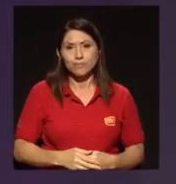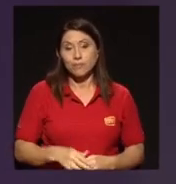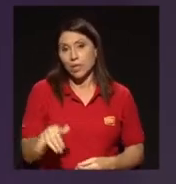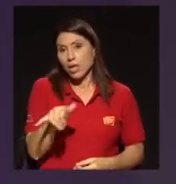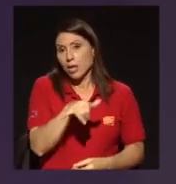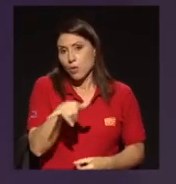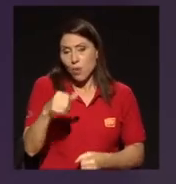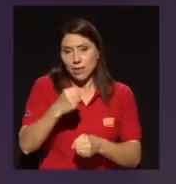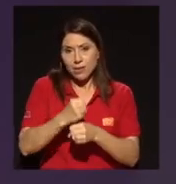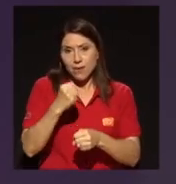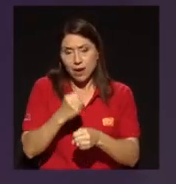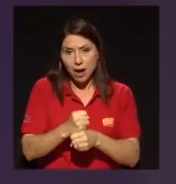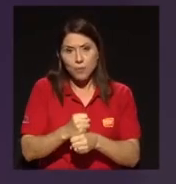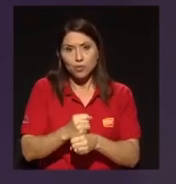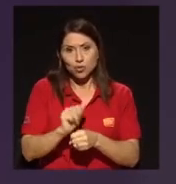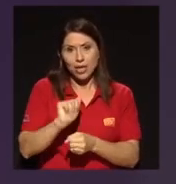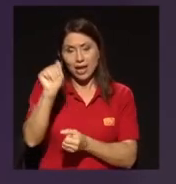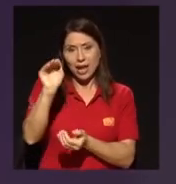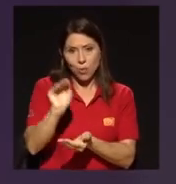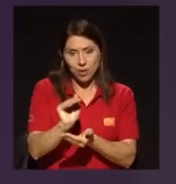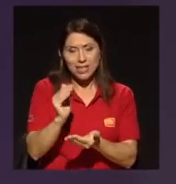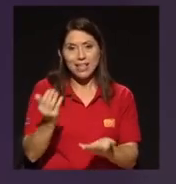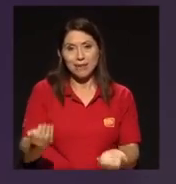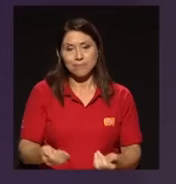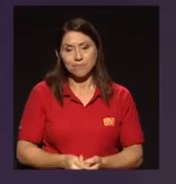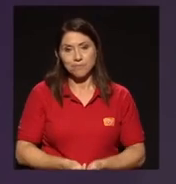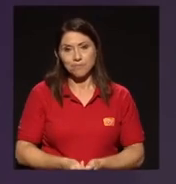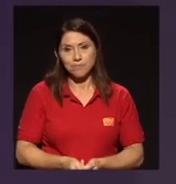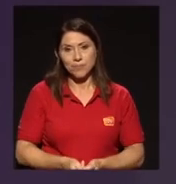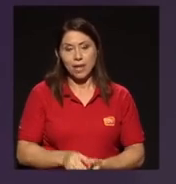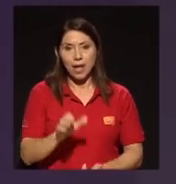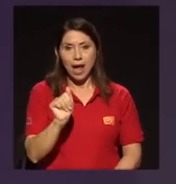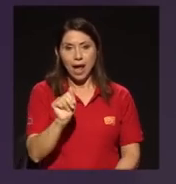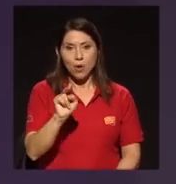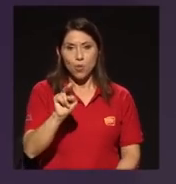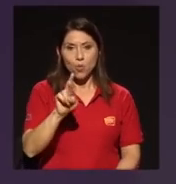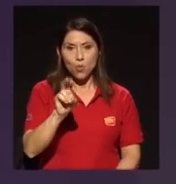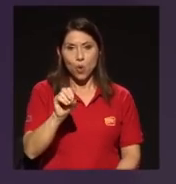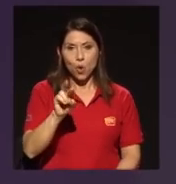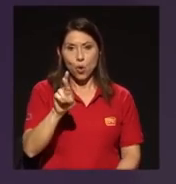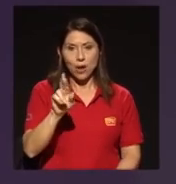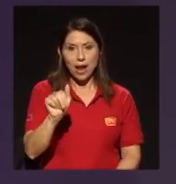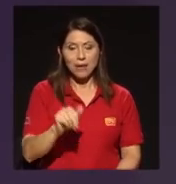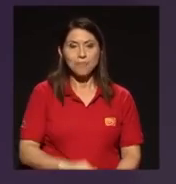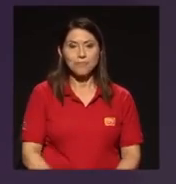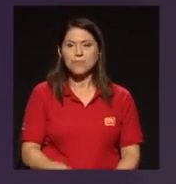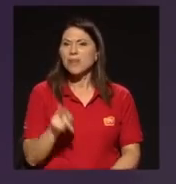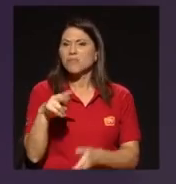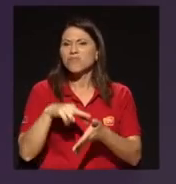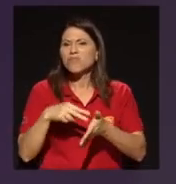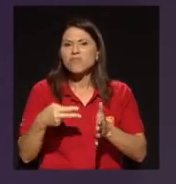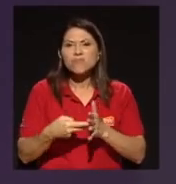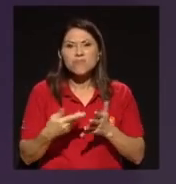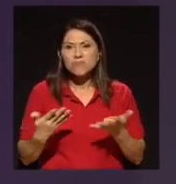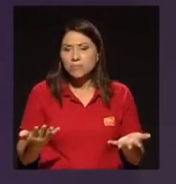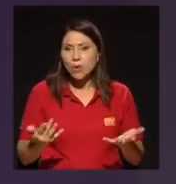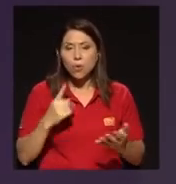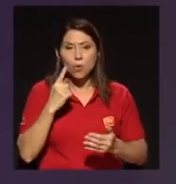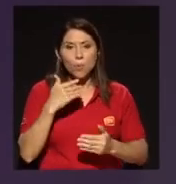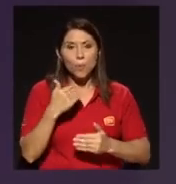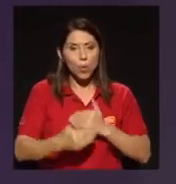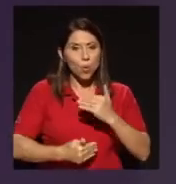Igual trabajamos en Alajuelita, en La Aurora. ¿Qué implica? Implica un proceso